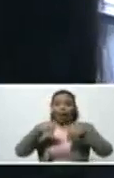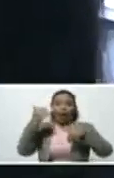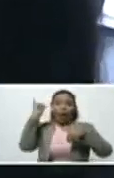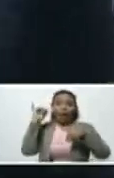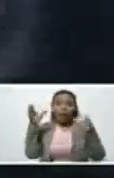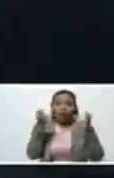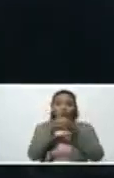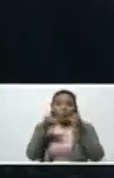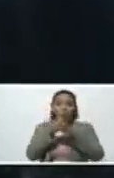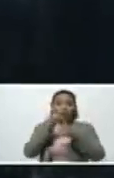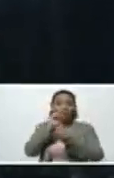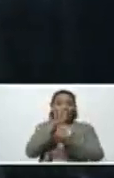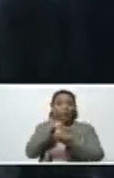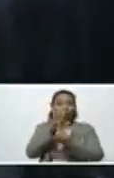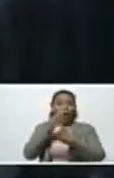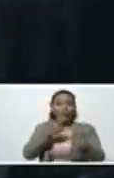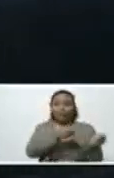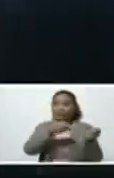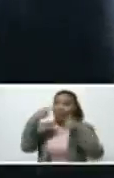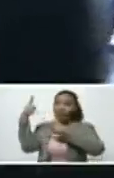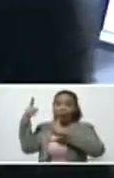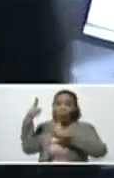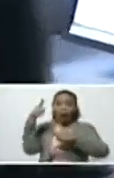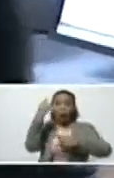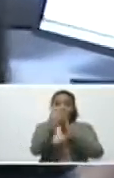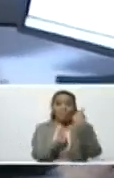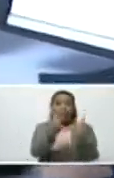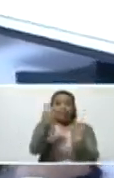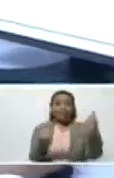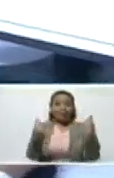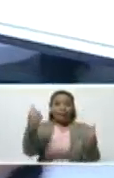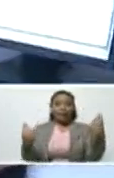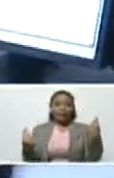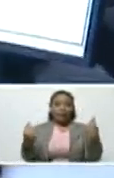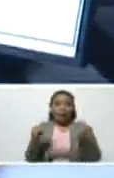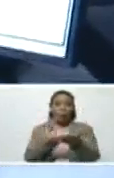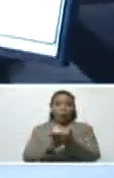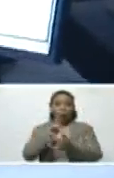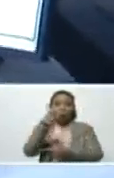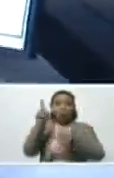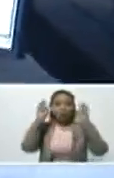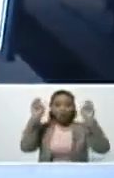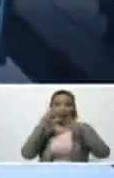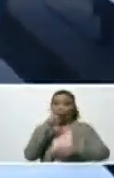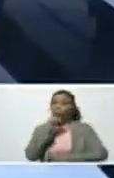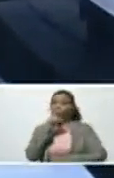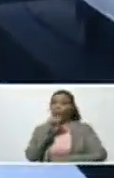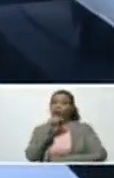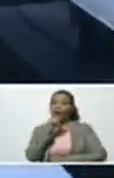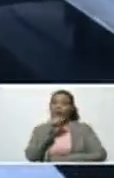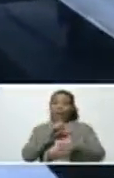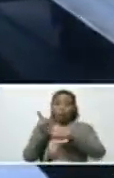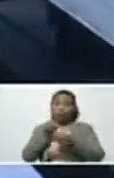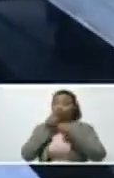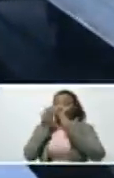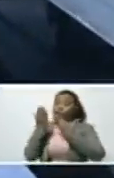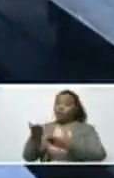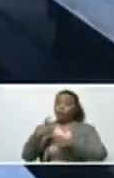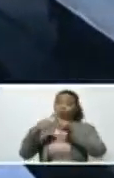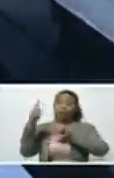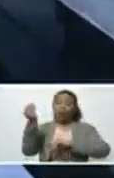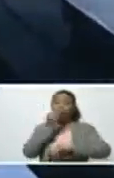grupo de células que uh-huh. vamos a llevar a paciente, le colocamos una proteína que dice que no tiene y que eso es bueno, y otra proteína